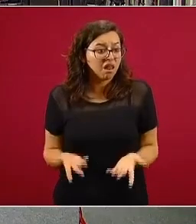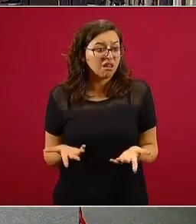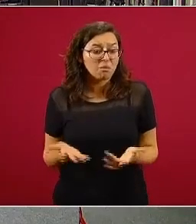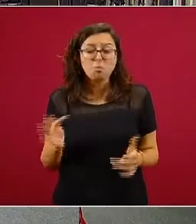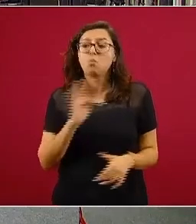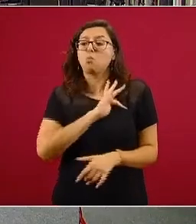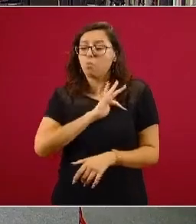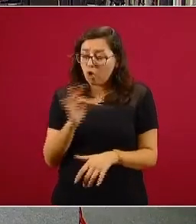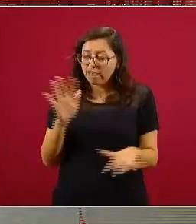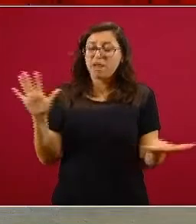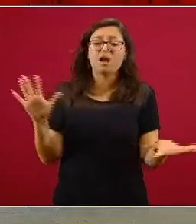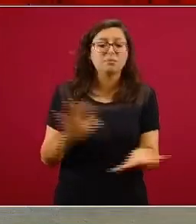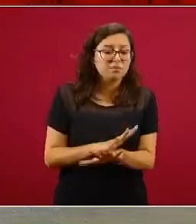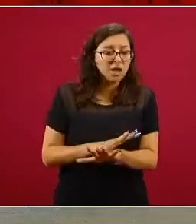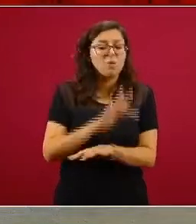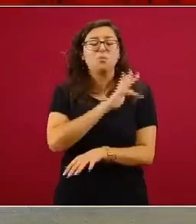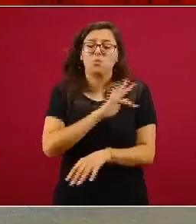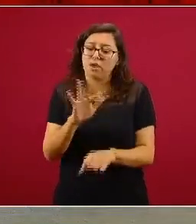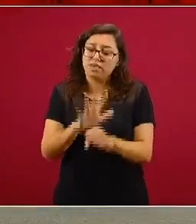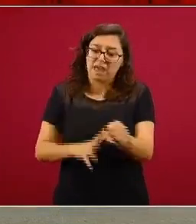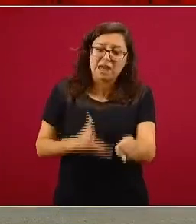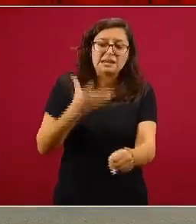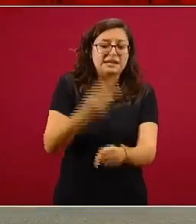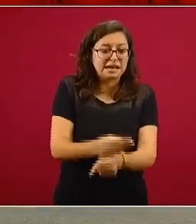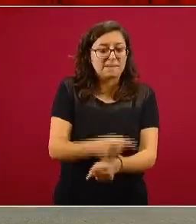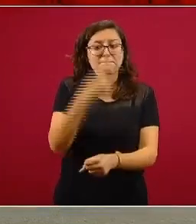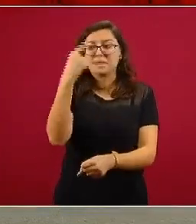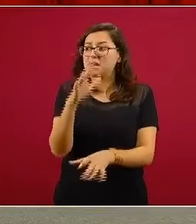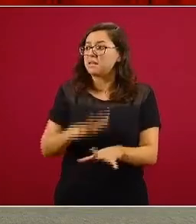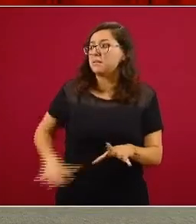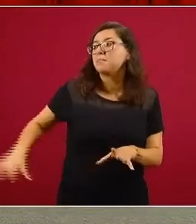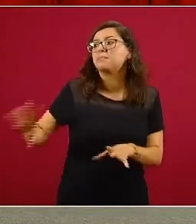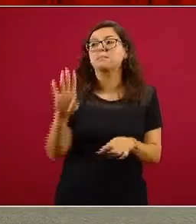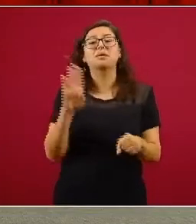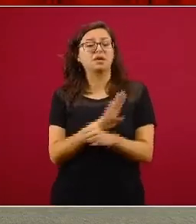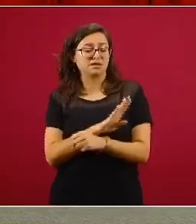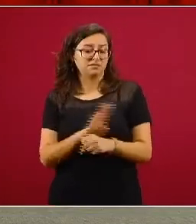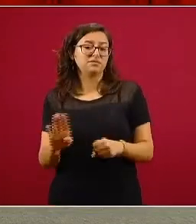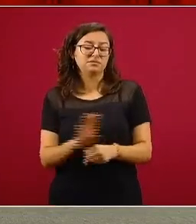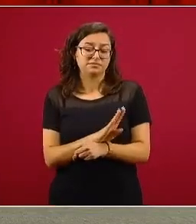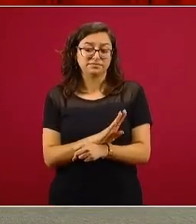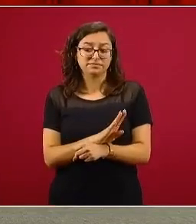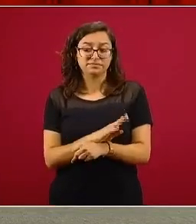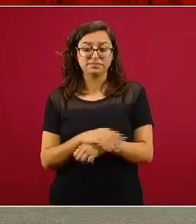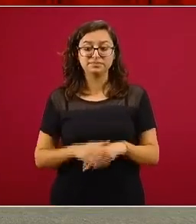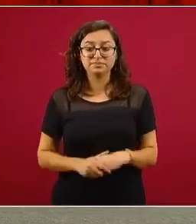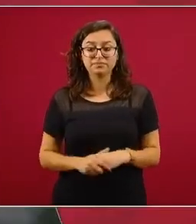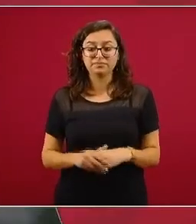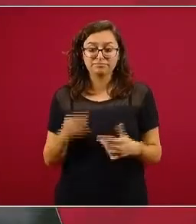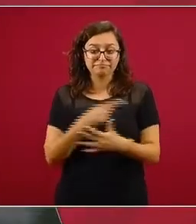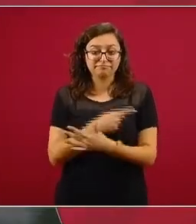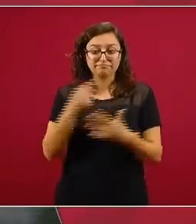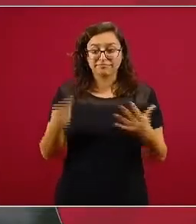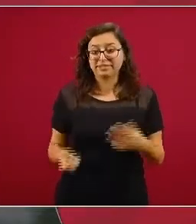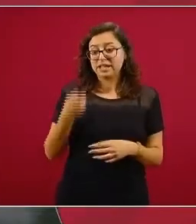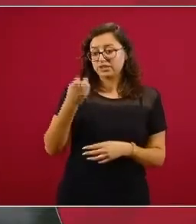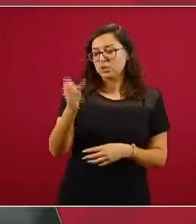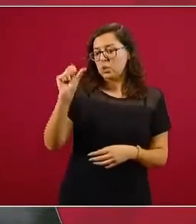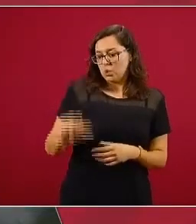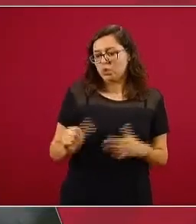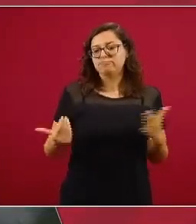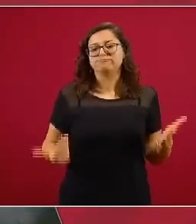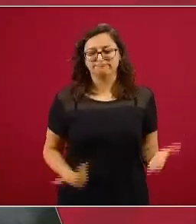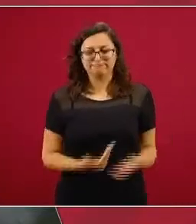modificar la realidad y cambiarla para que sea benéfica a el interés público. Entonces, todo esto fue lo que hablamos